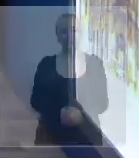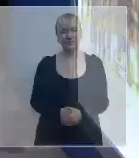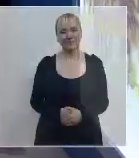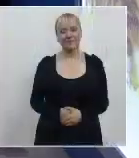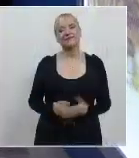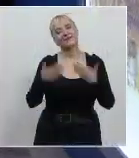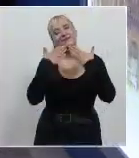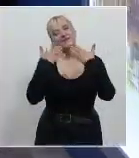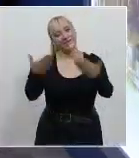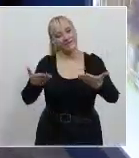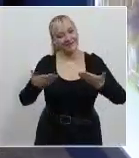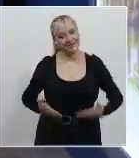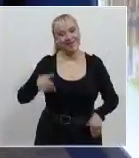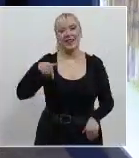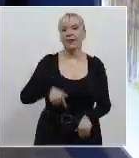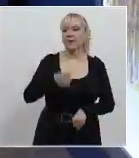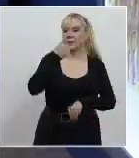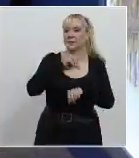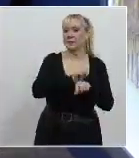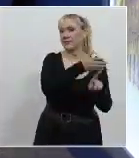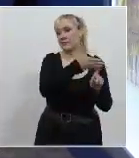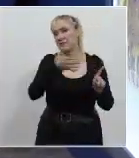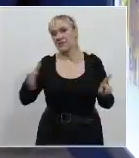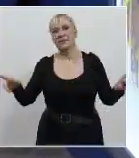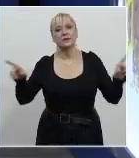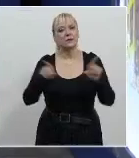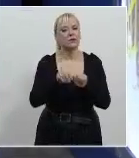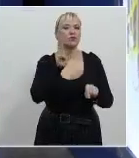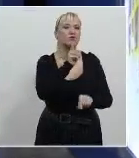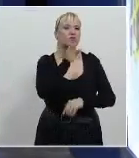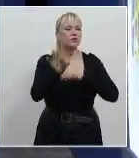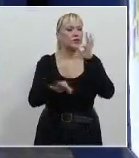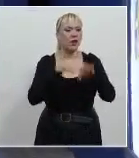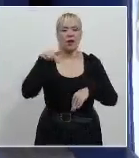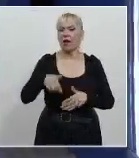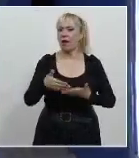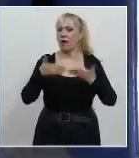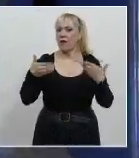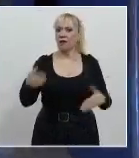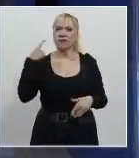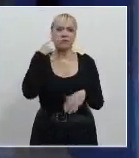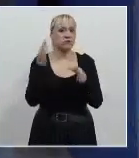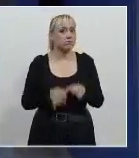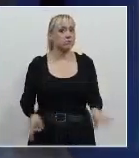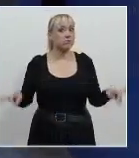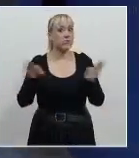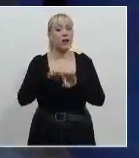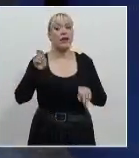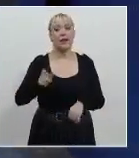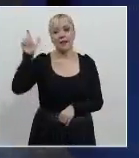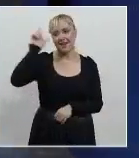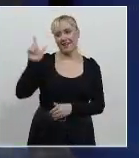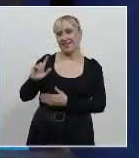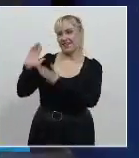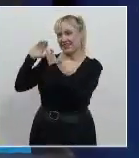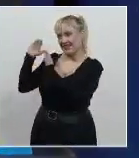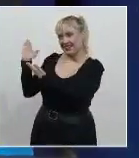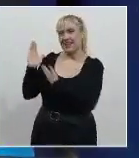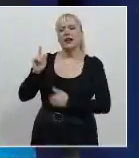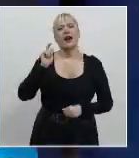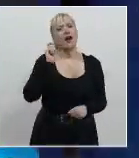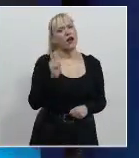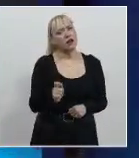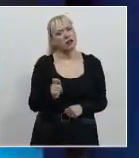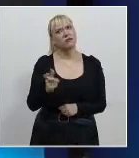¿Qué tal? Bienvenidos a Semanario Judicial. Soy Laura Murillo y le tendremos la información más destacada registrada a lo largo de la semana en